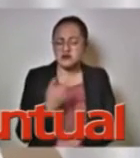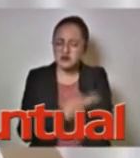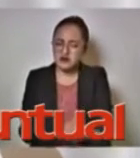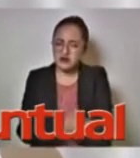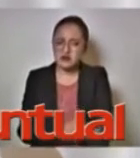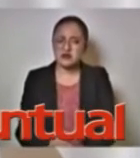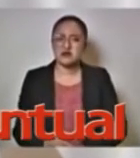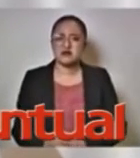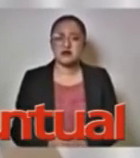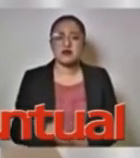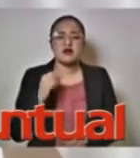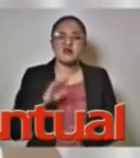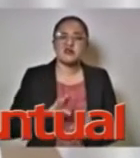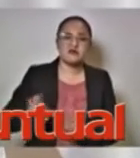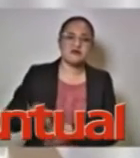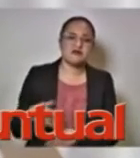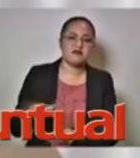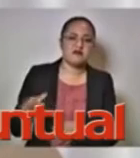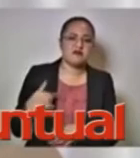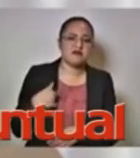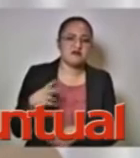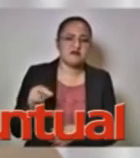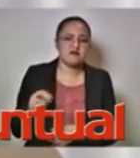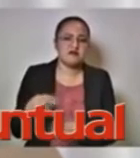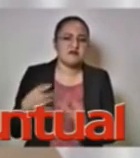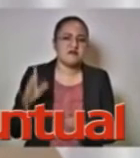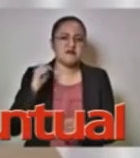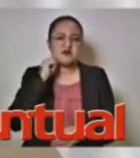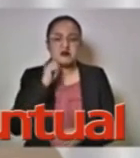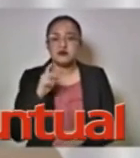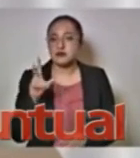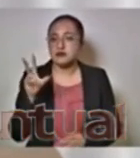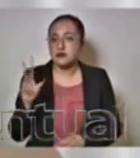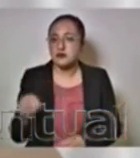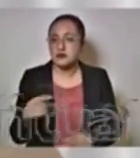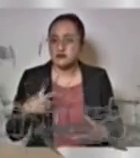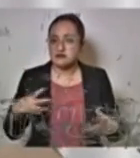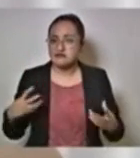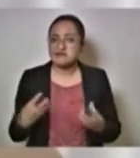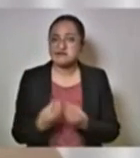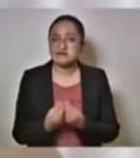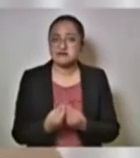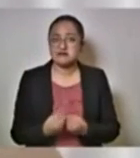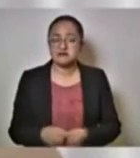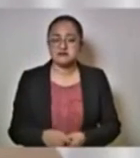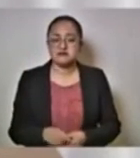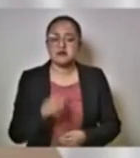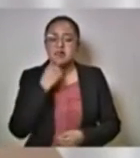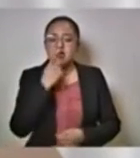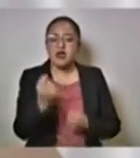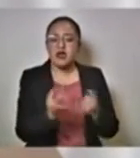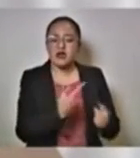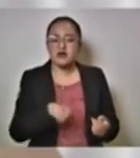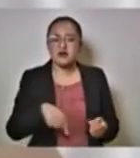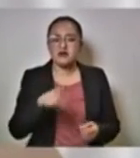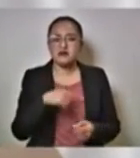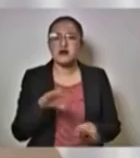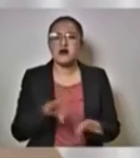no verse ajenos a la solución soy parte de la crítica dicen unos